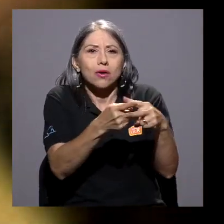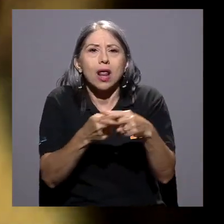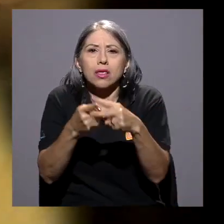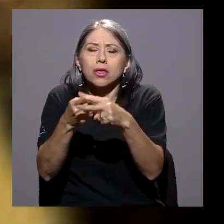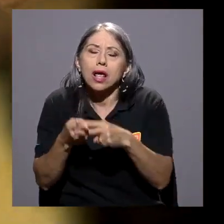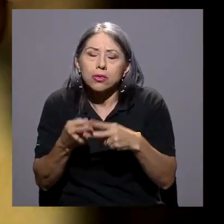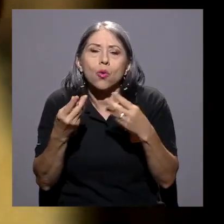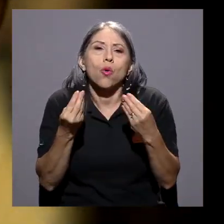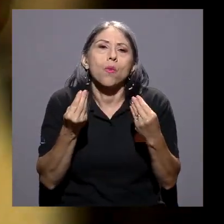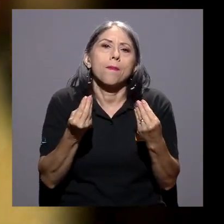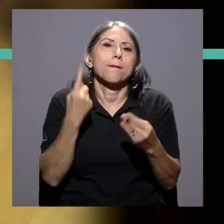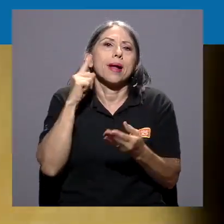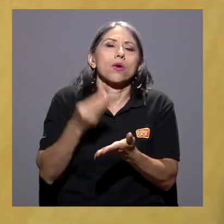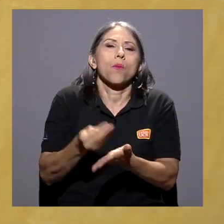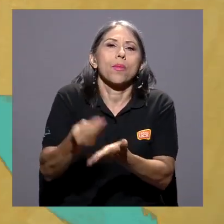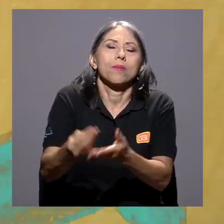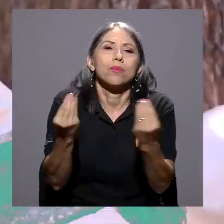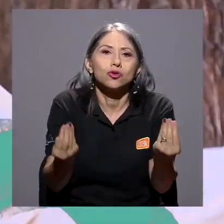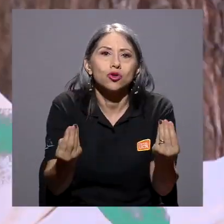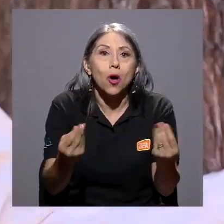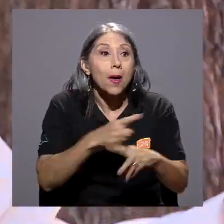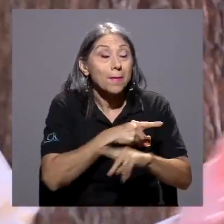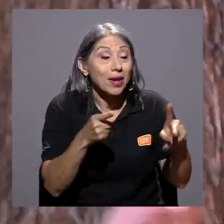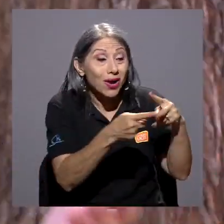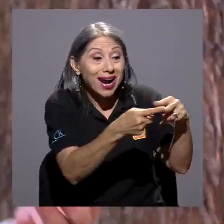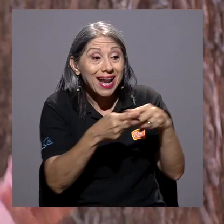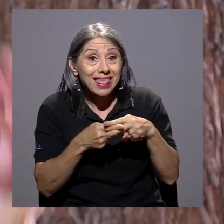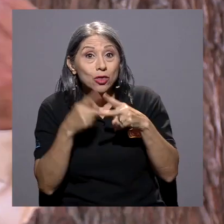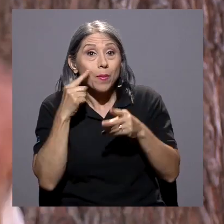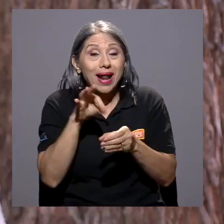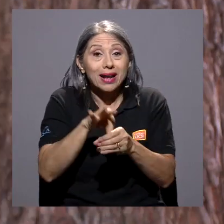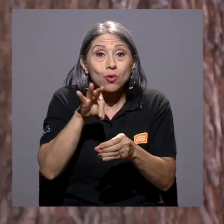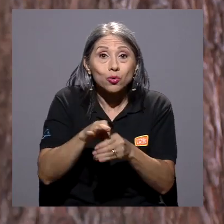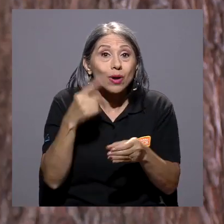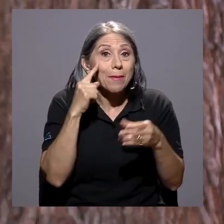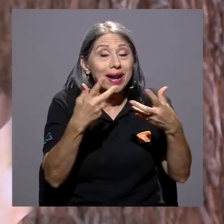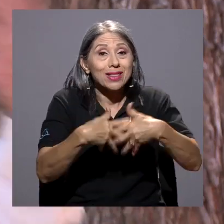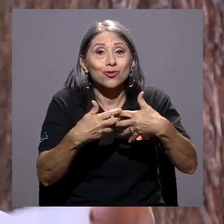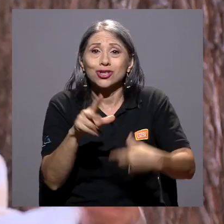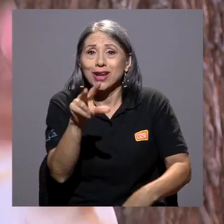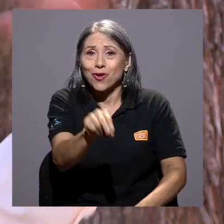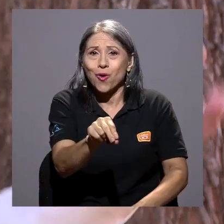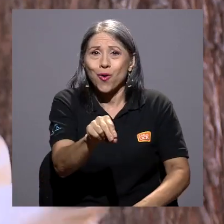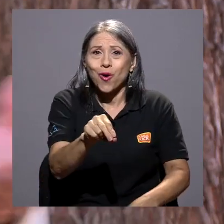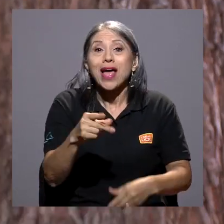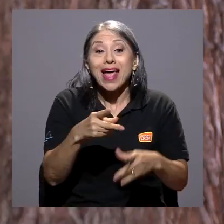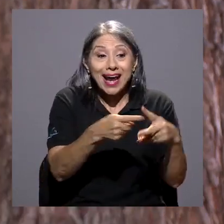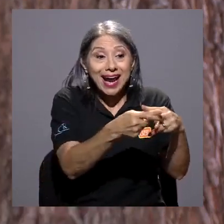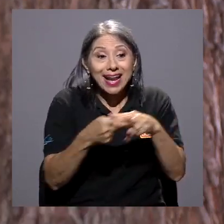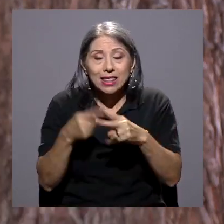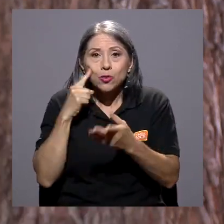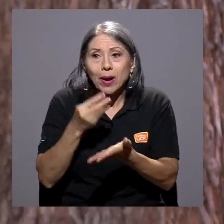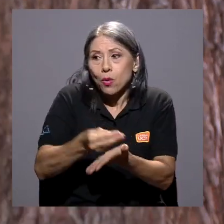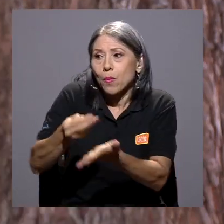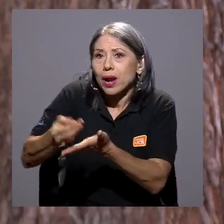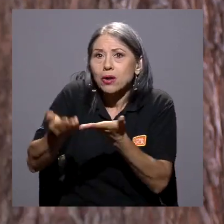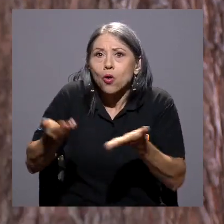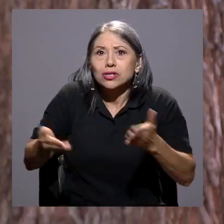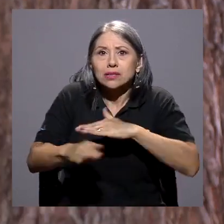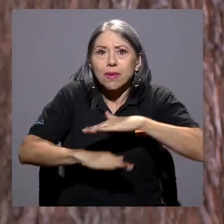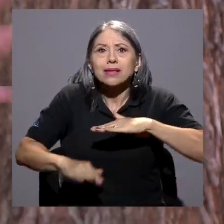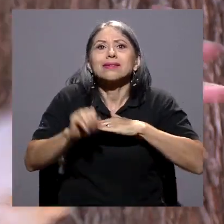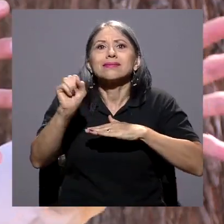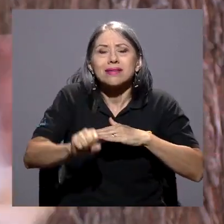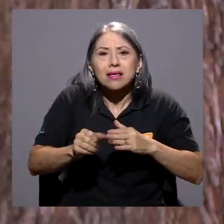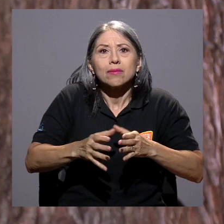crédito a consumo ha crecido muchísimo, mientras que el crédito hacia agricultura y hacia industria no. El crédito a consumo crece mucho y esto genera entonces